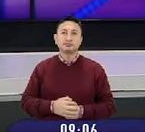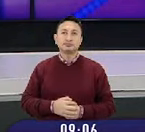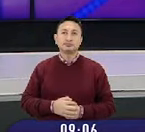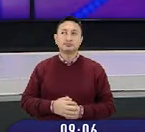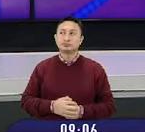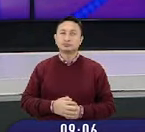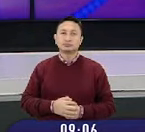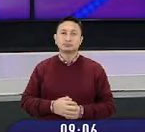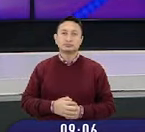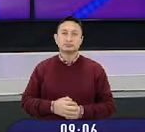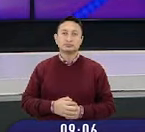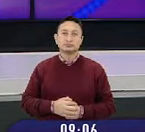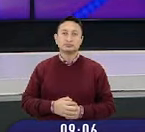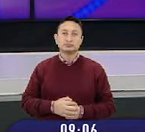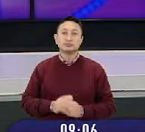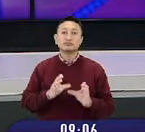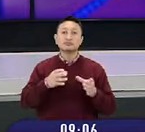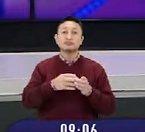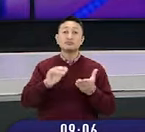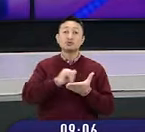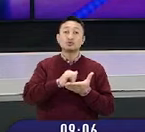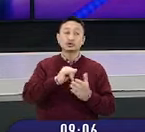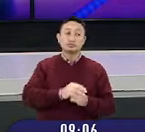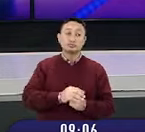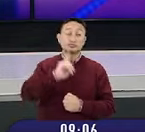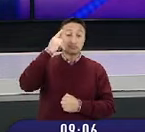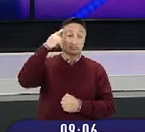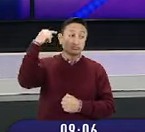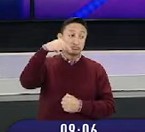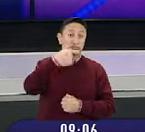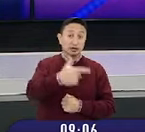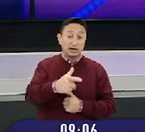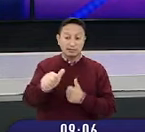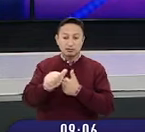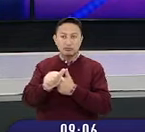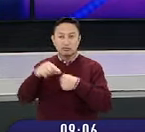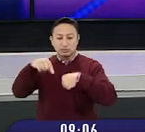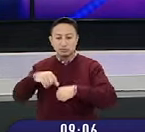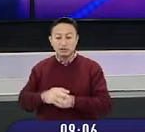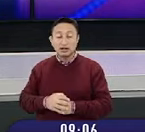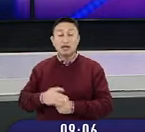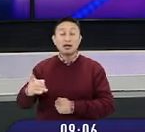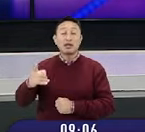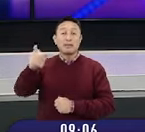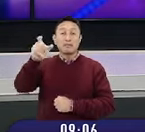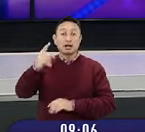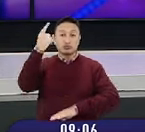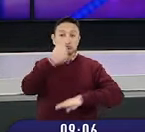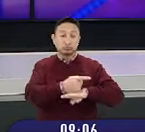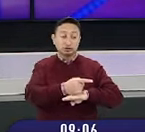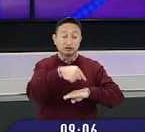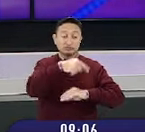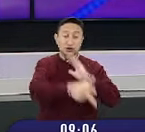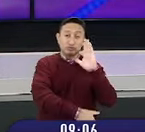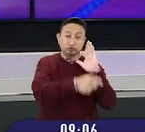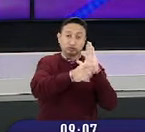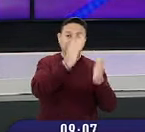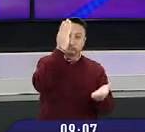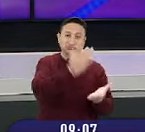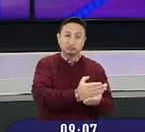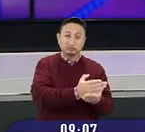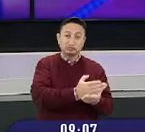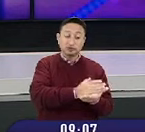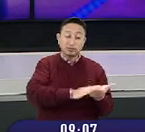Mientras, el colectivo Yasunidos expresó que el Estado cuenta con poco tiempo para cumplir con el mandato popular y cesar la extracción de petróleo del